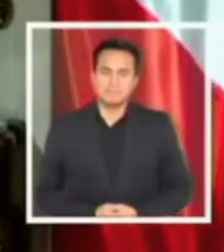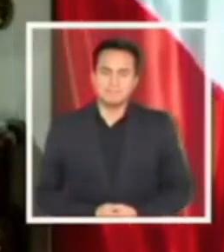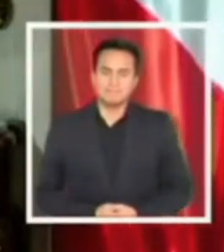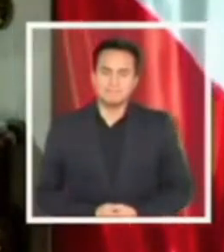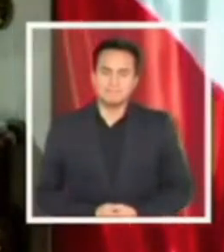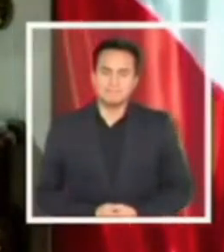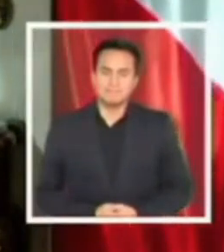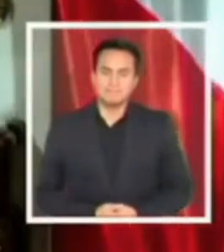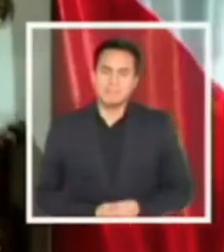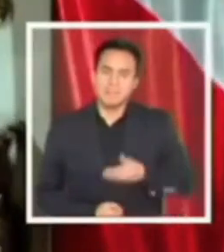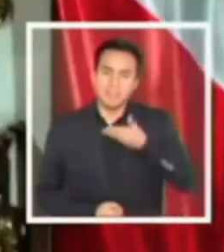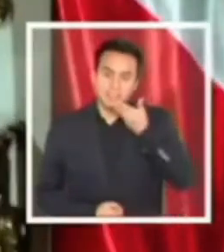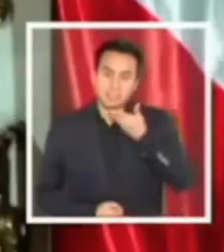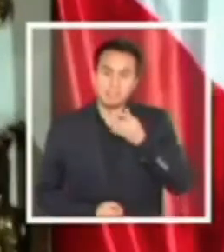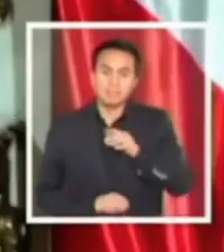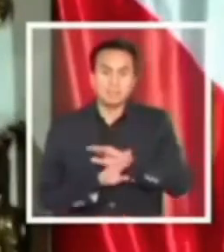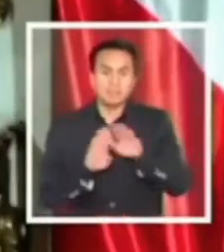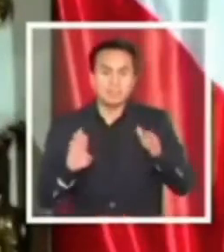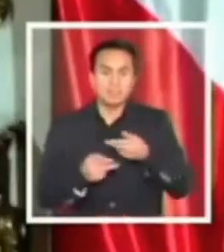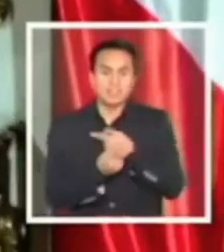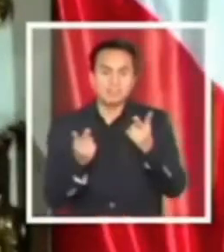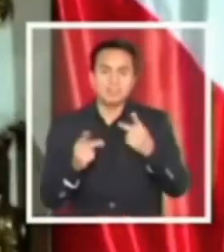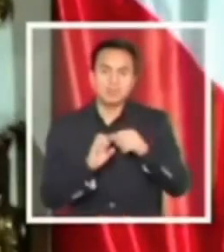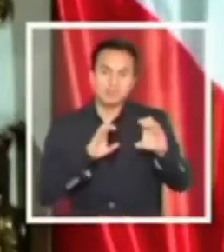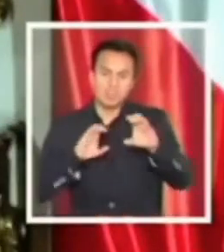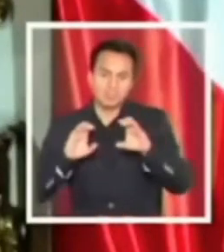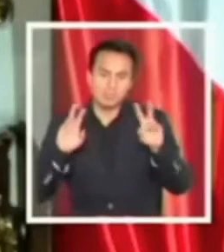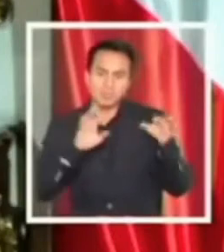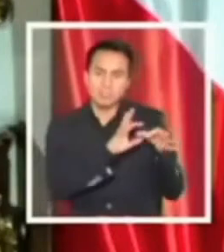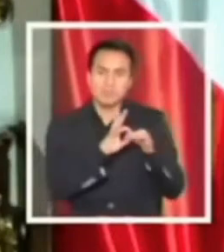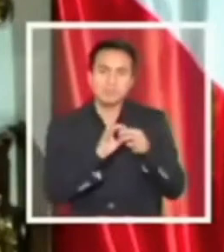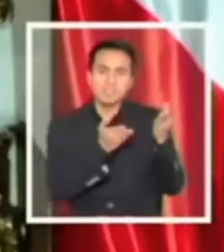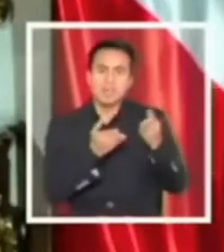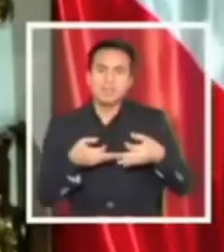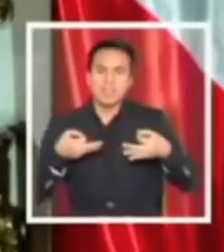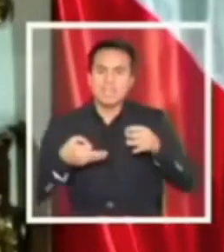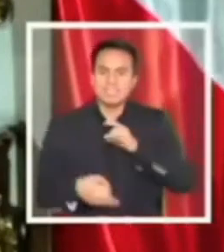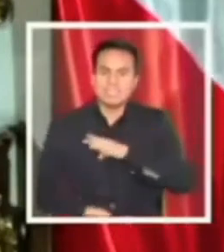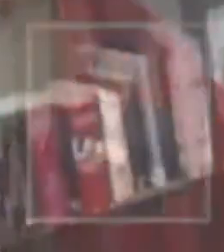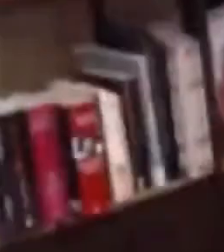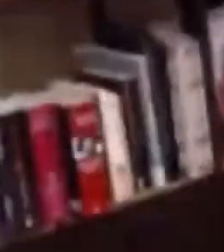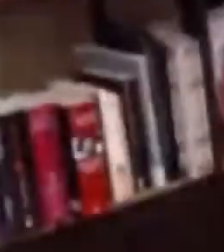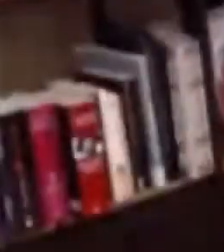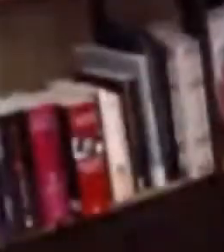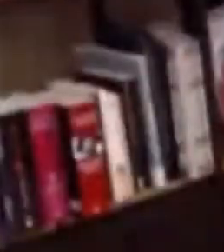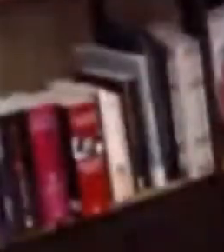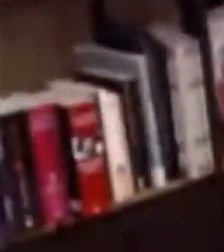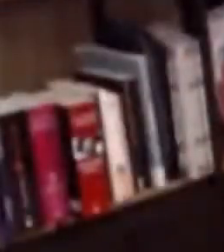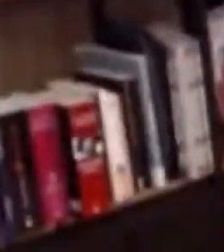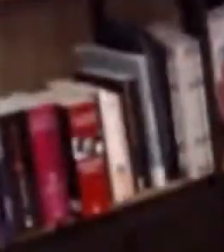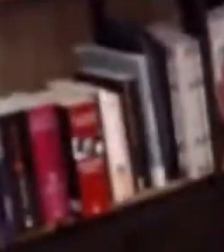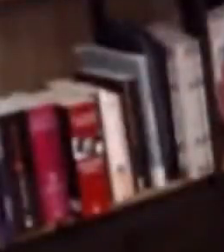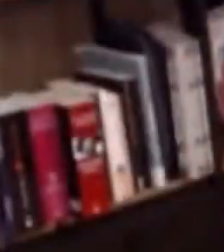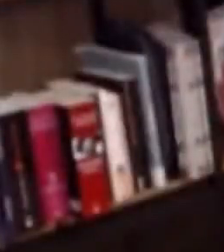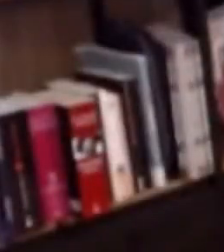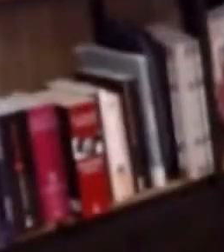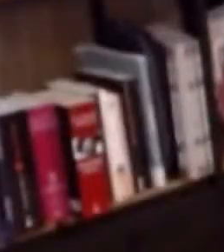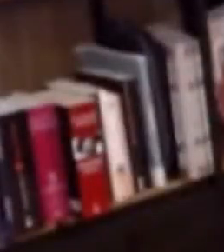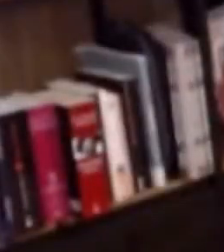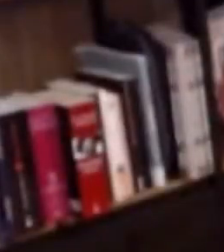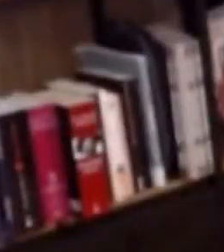Con esto damos por concluida la declaración a la prensa con motivo de la visita oficial a Chile. Está muy interesante